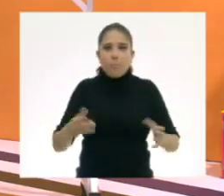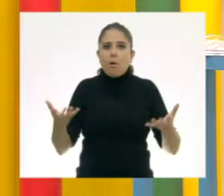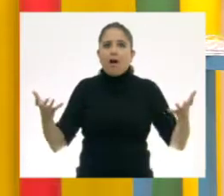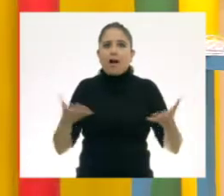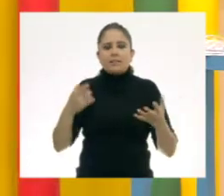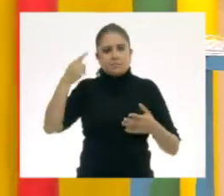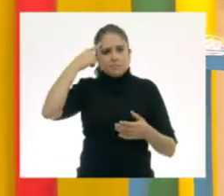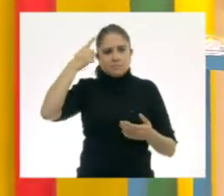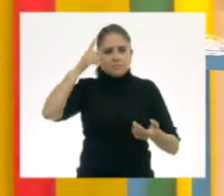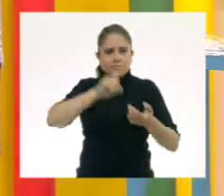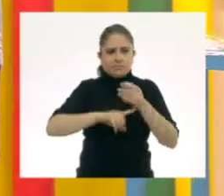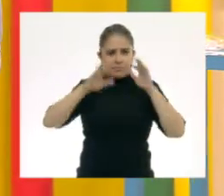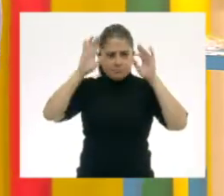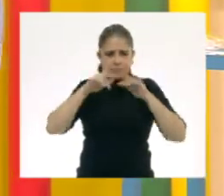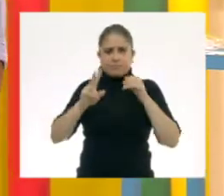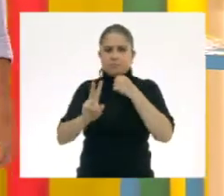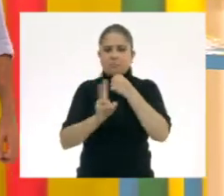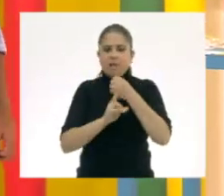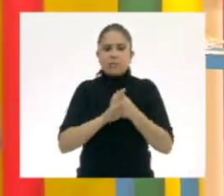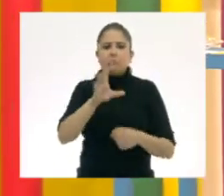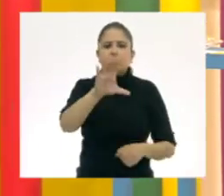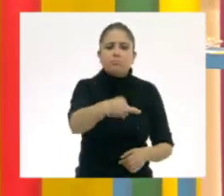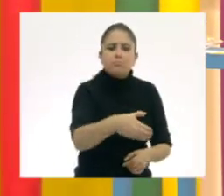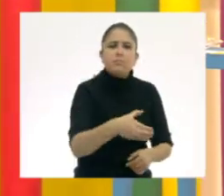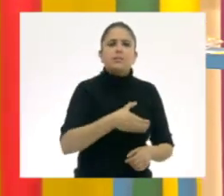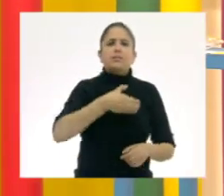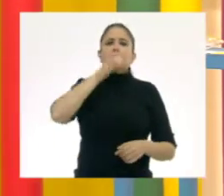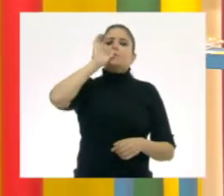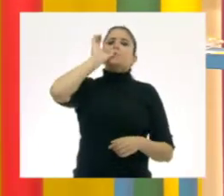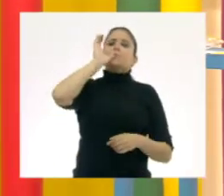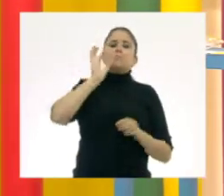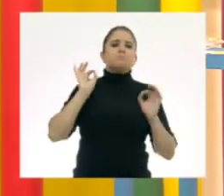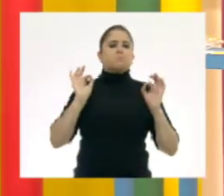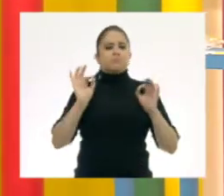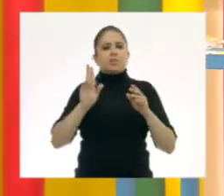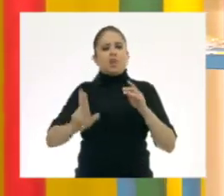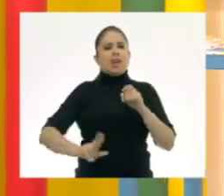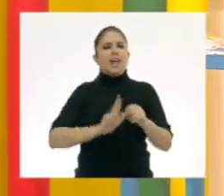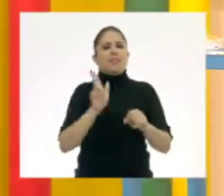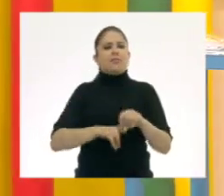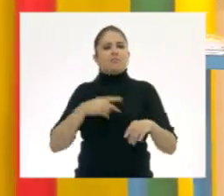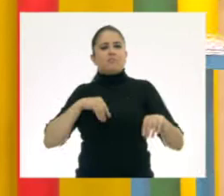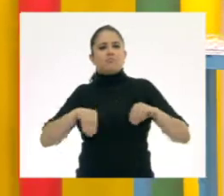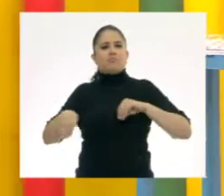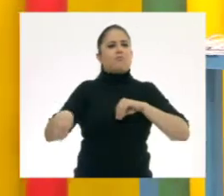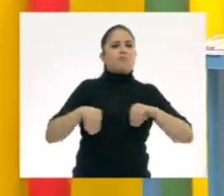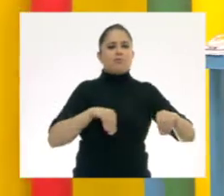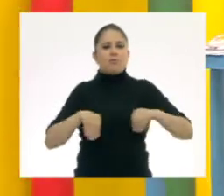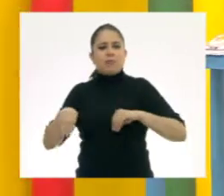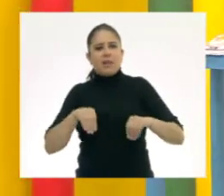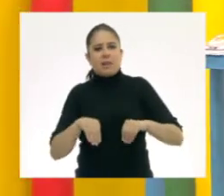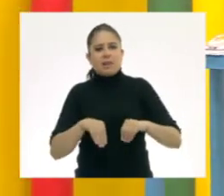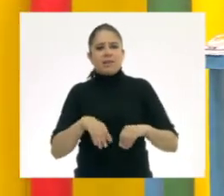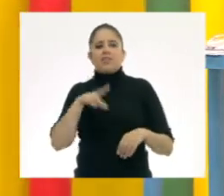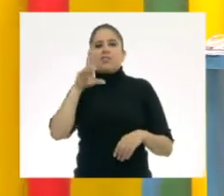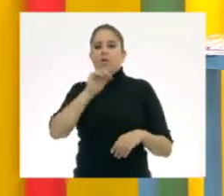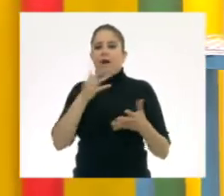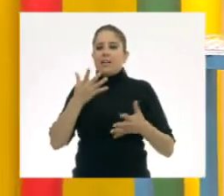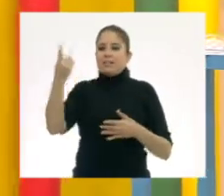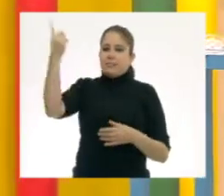más para tomar un vaso de agua, tomas y listo, ¿sí? No tiene que decir, estira los